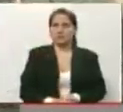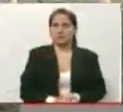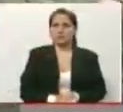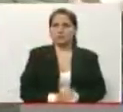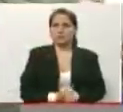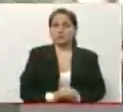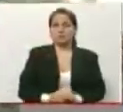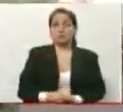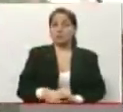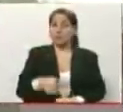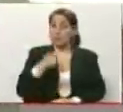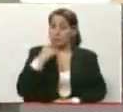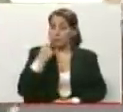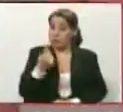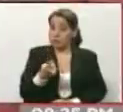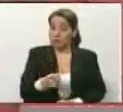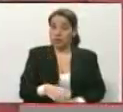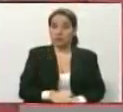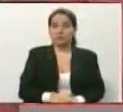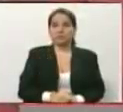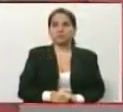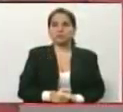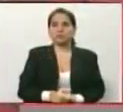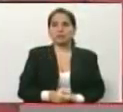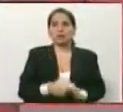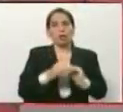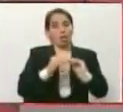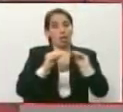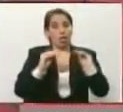Yo se los dije, yo mandé a llamar